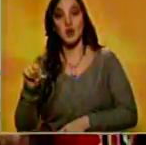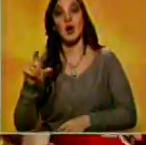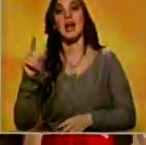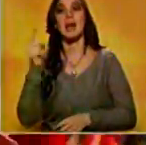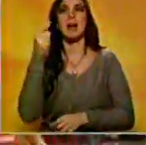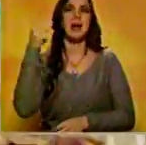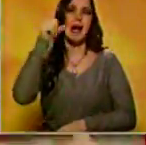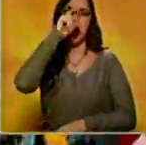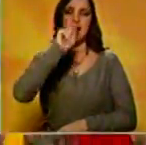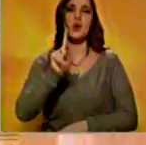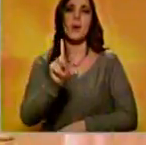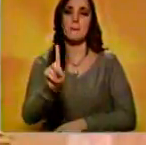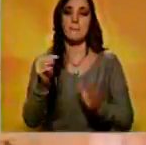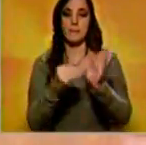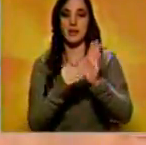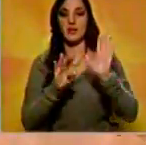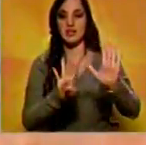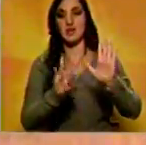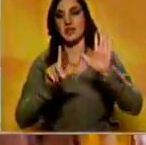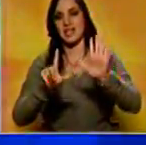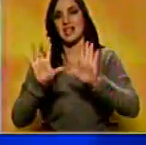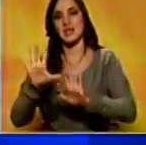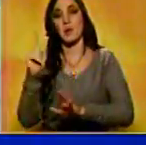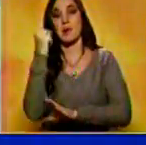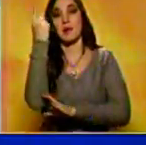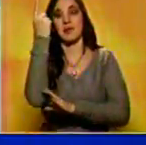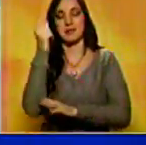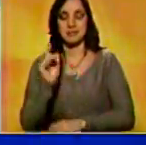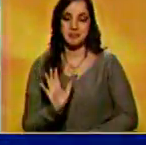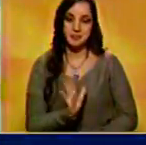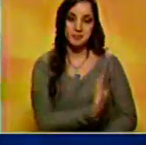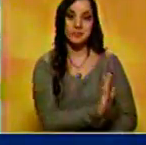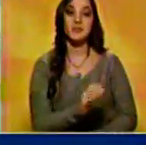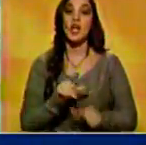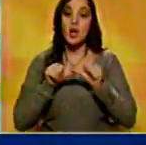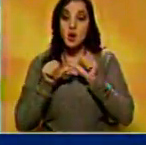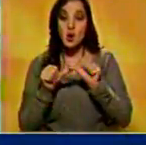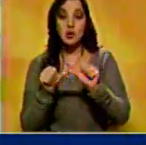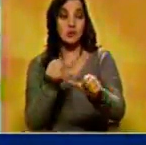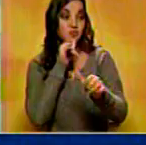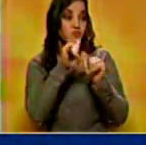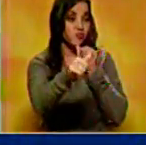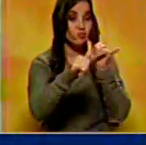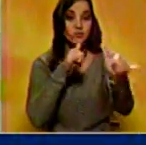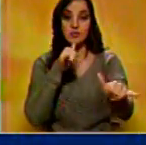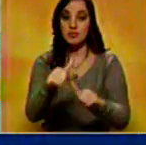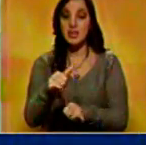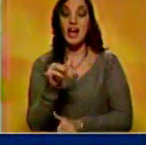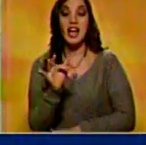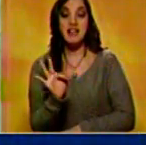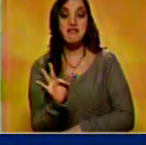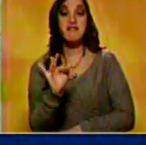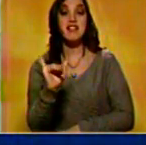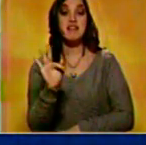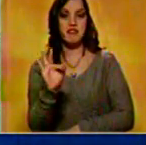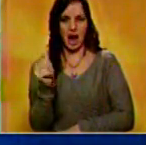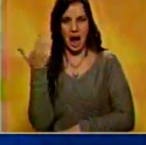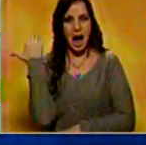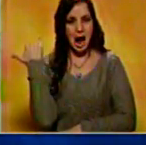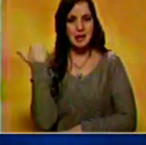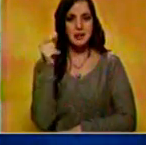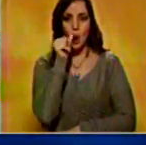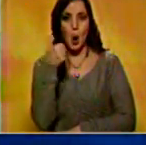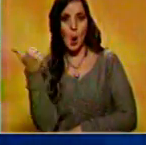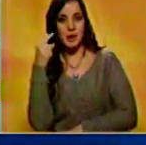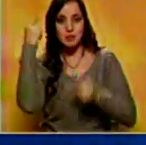año 1975. Y continúan las denuncias en el caso de corrupción en FIFA. Esta vez el ex miembro del Comité Ejecutivo de